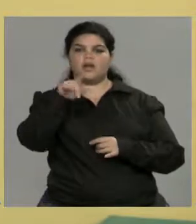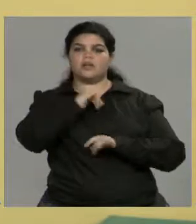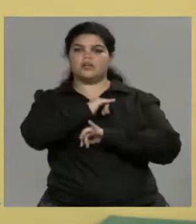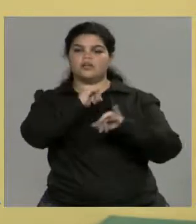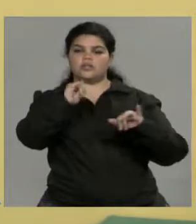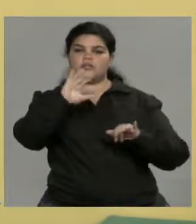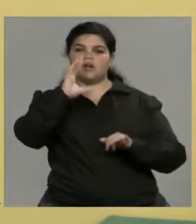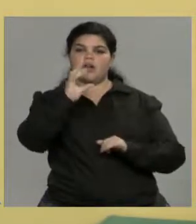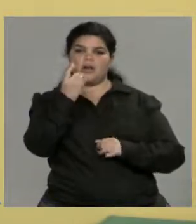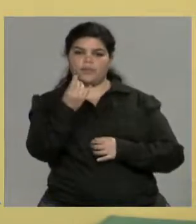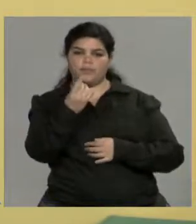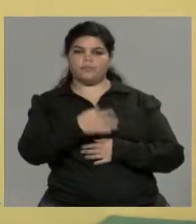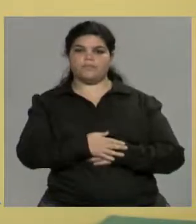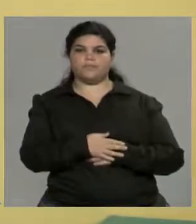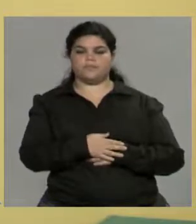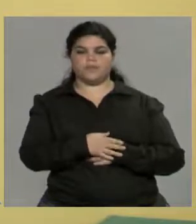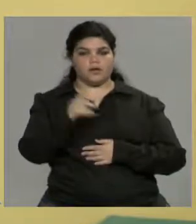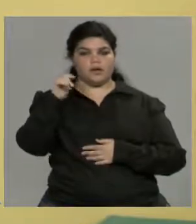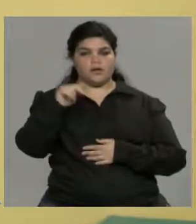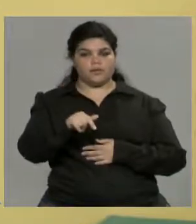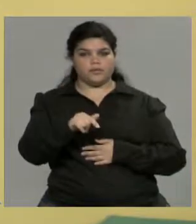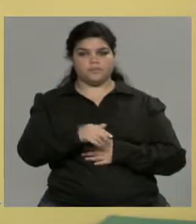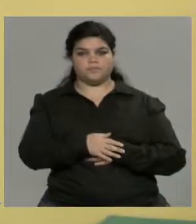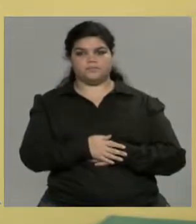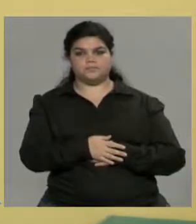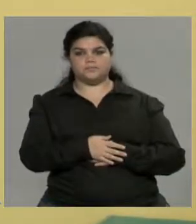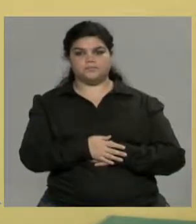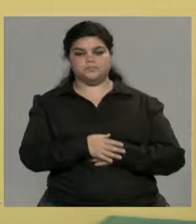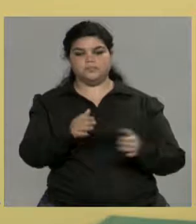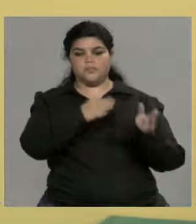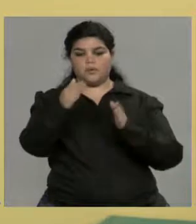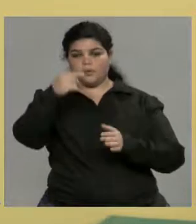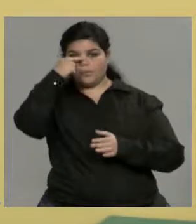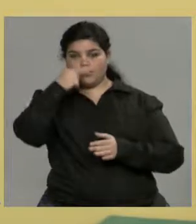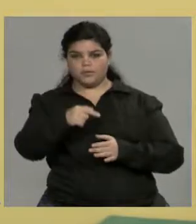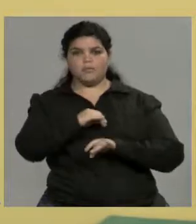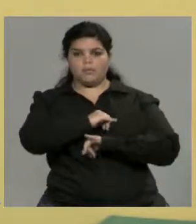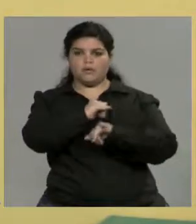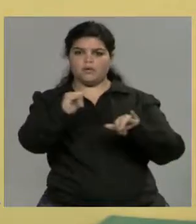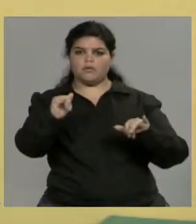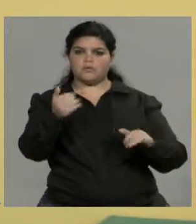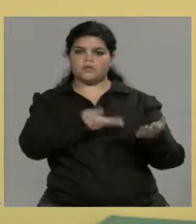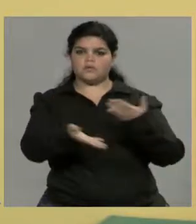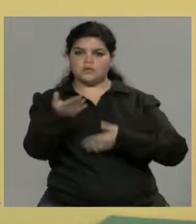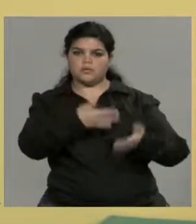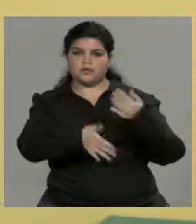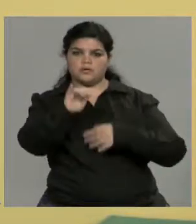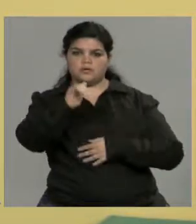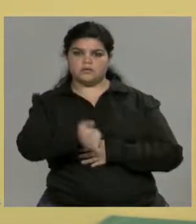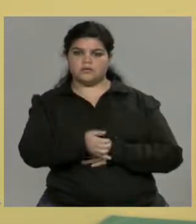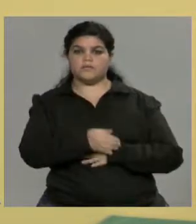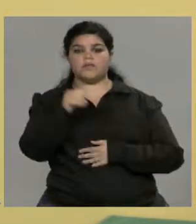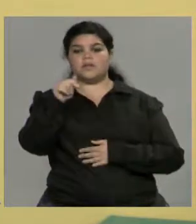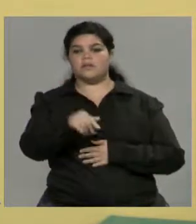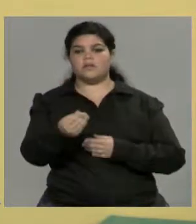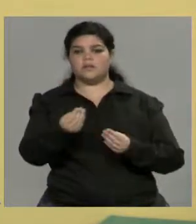de Señal U. Estamos en el último bloque, pero hay información todavía para compartir porque